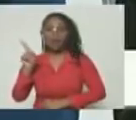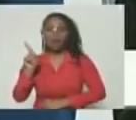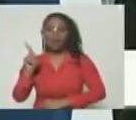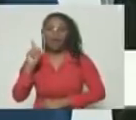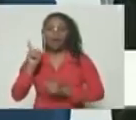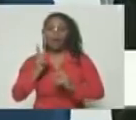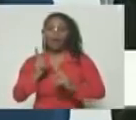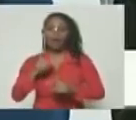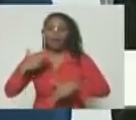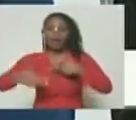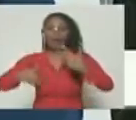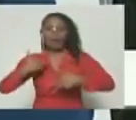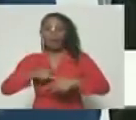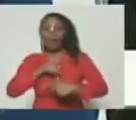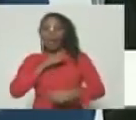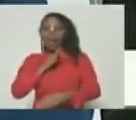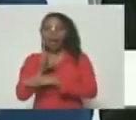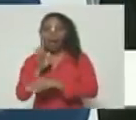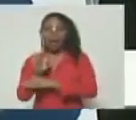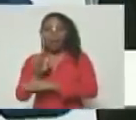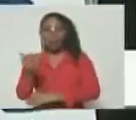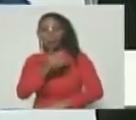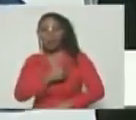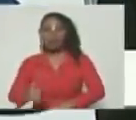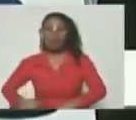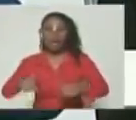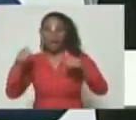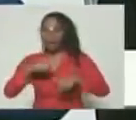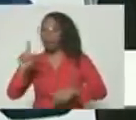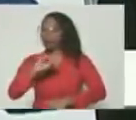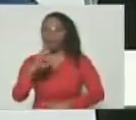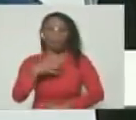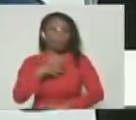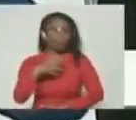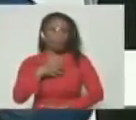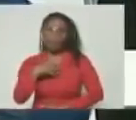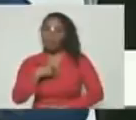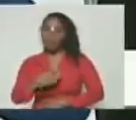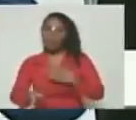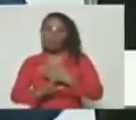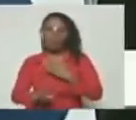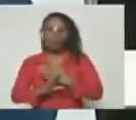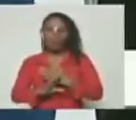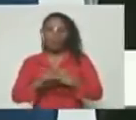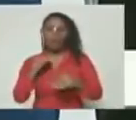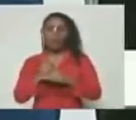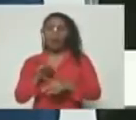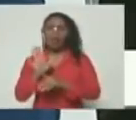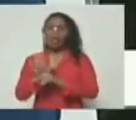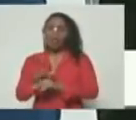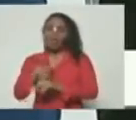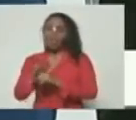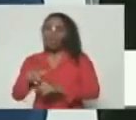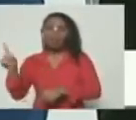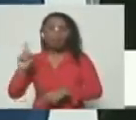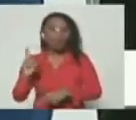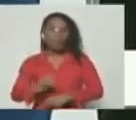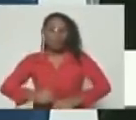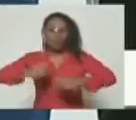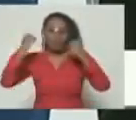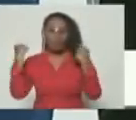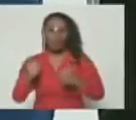delincuentes que hay que ir por ellos, presidente. Aquí no se puede tener magnanimidad con esos sectores que